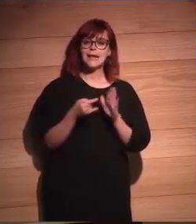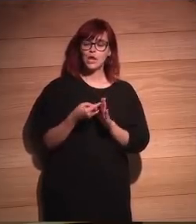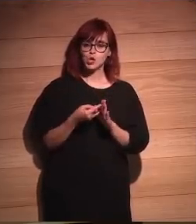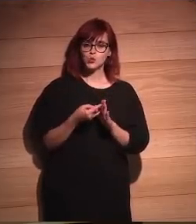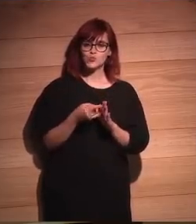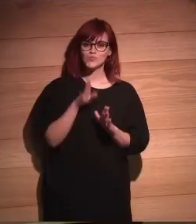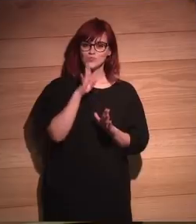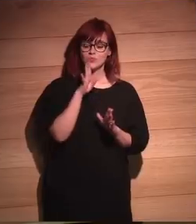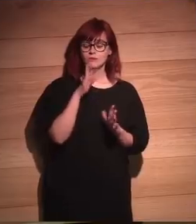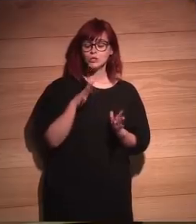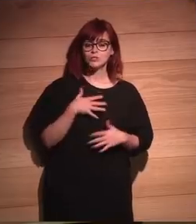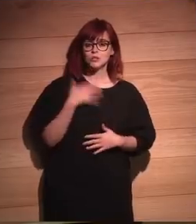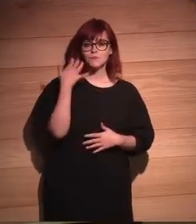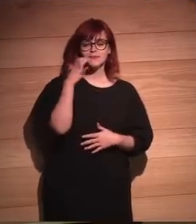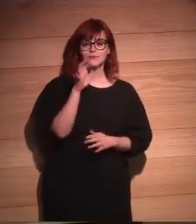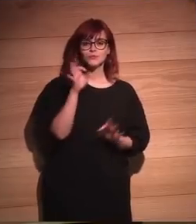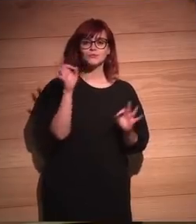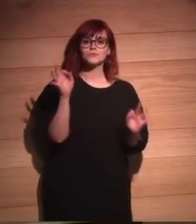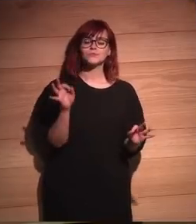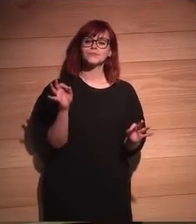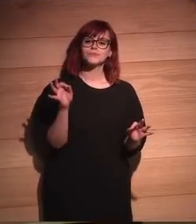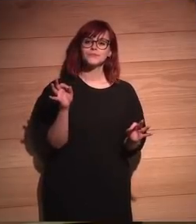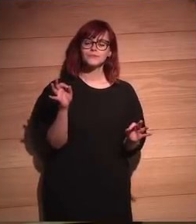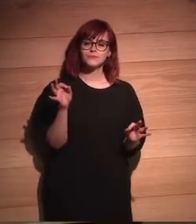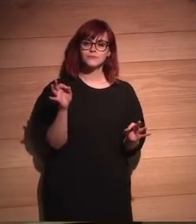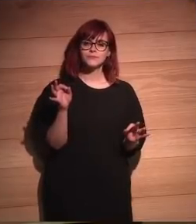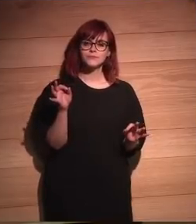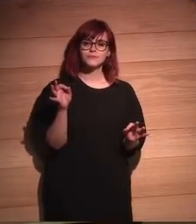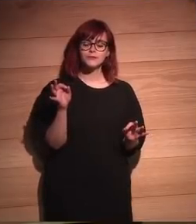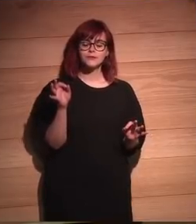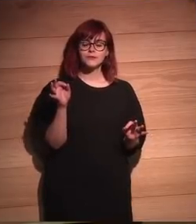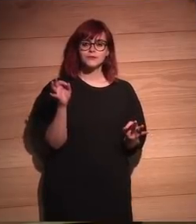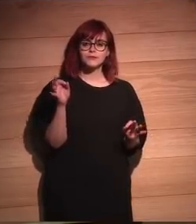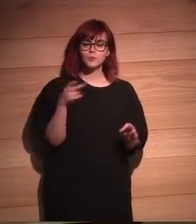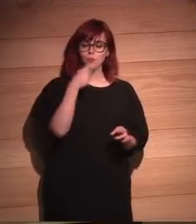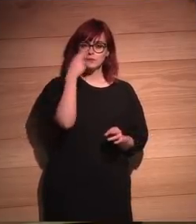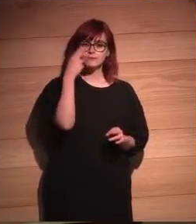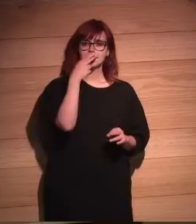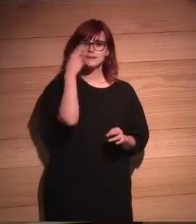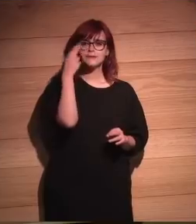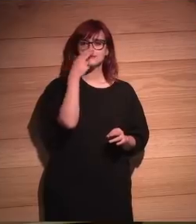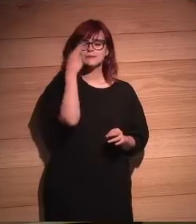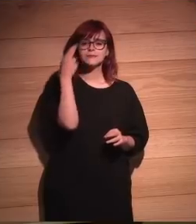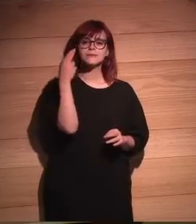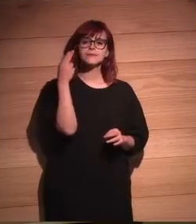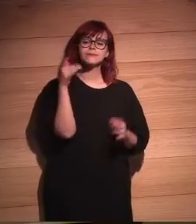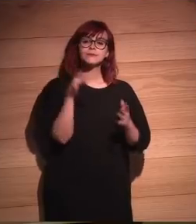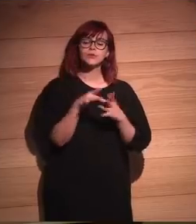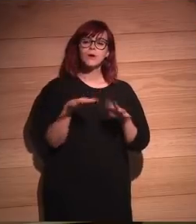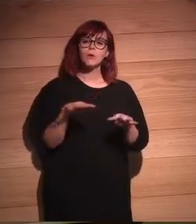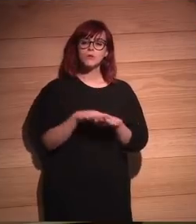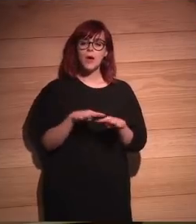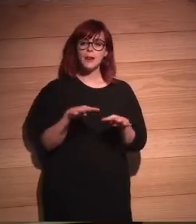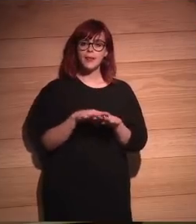técnico, sorprendentemente, por una historia la verdad que muy interesante, hemos conseguido mantener una